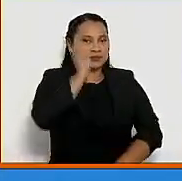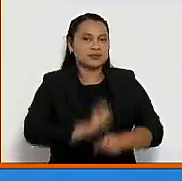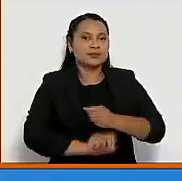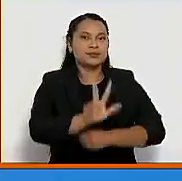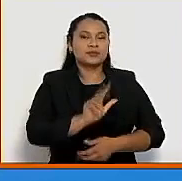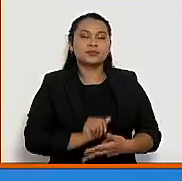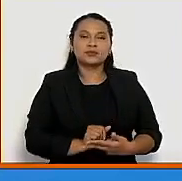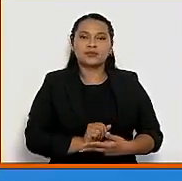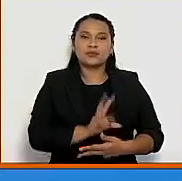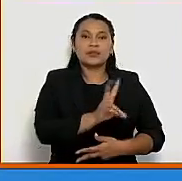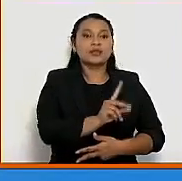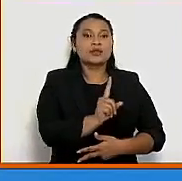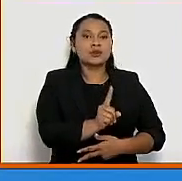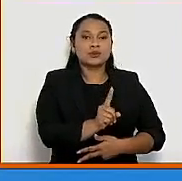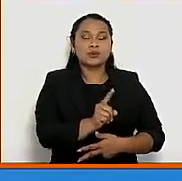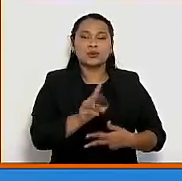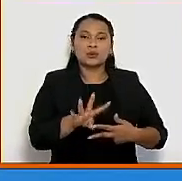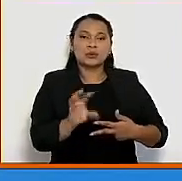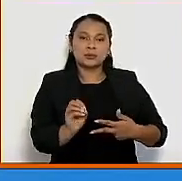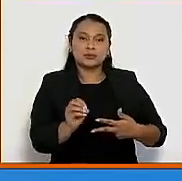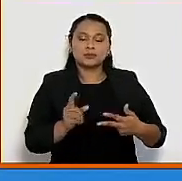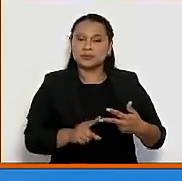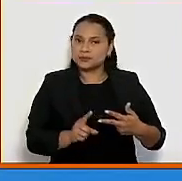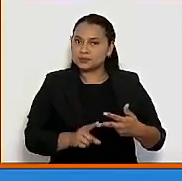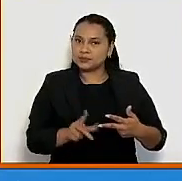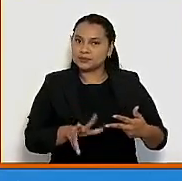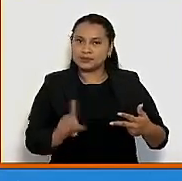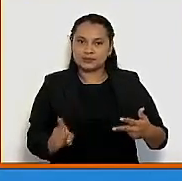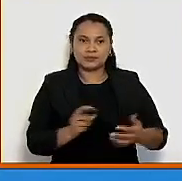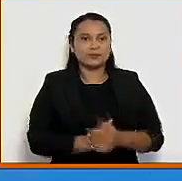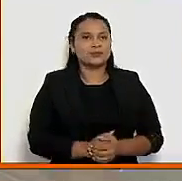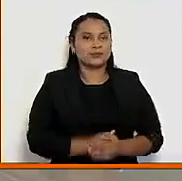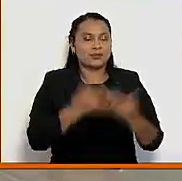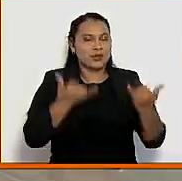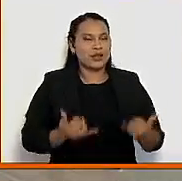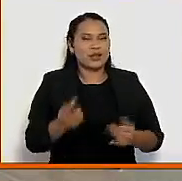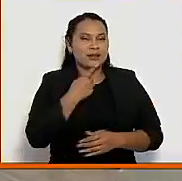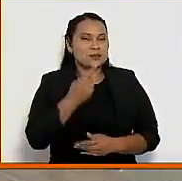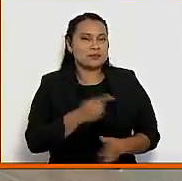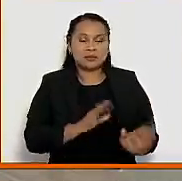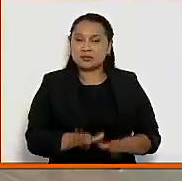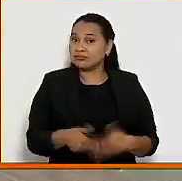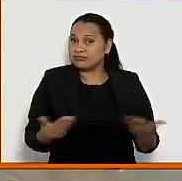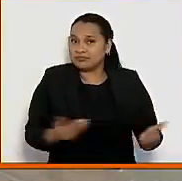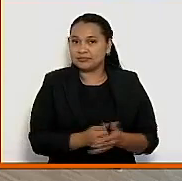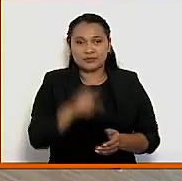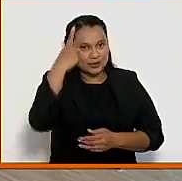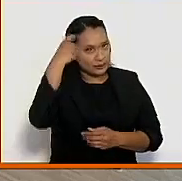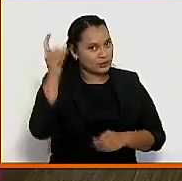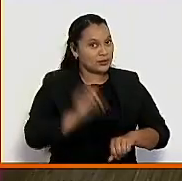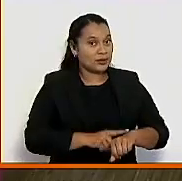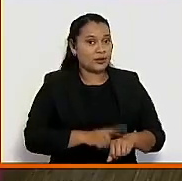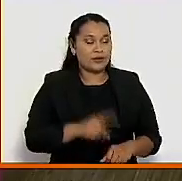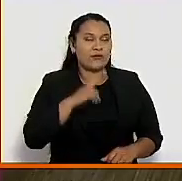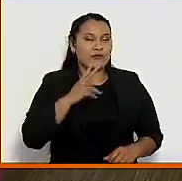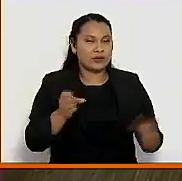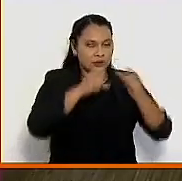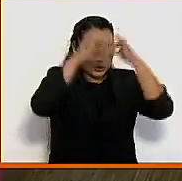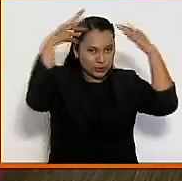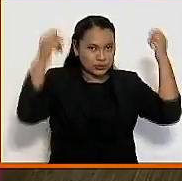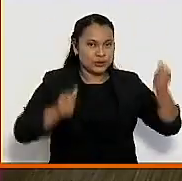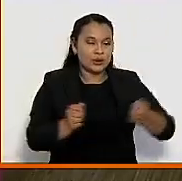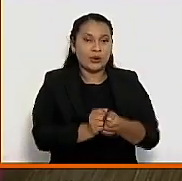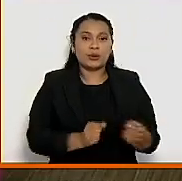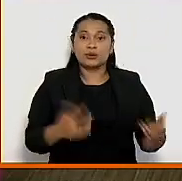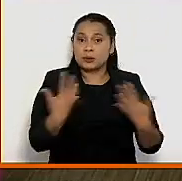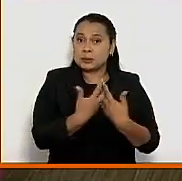son 71, 40 y 31. Ahora dime qué soñaste, porque es momento de hacerlo realidad junto a Tati. Muchas gracias,